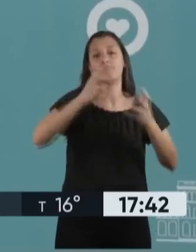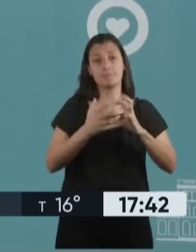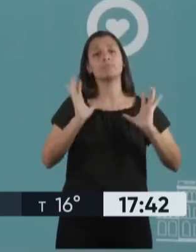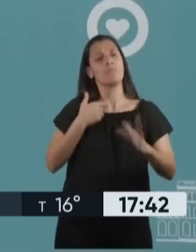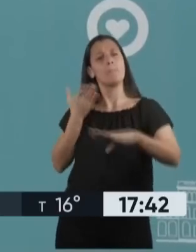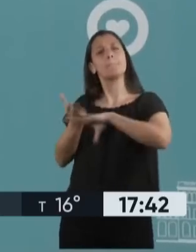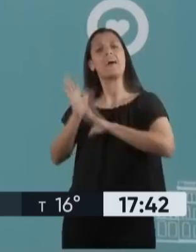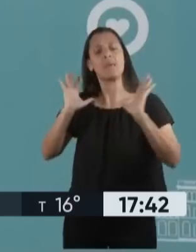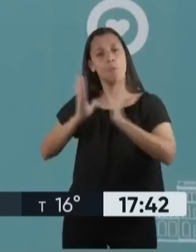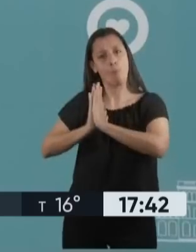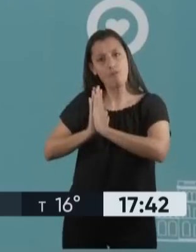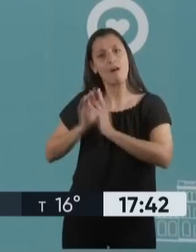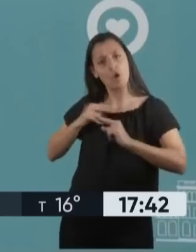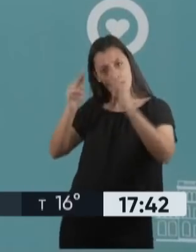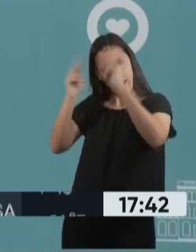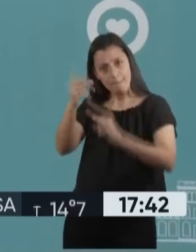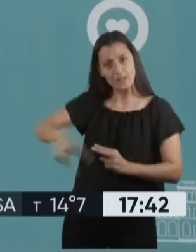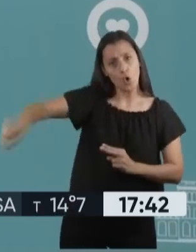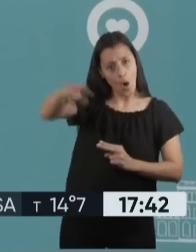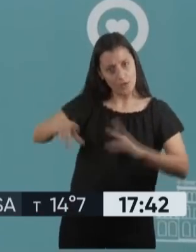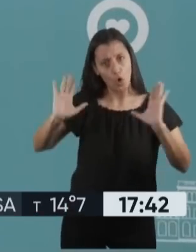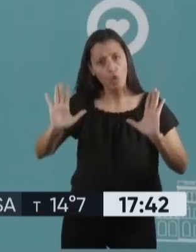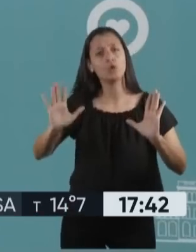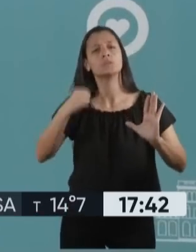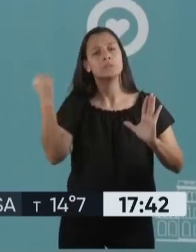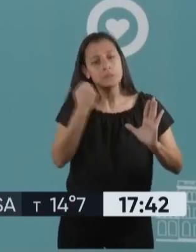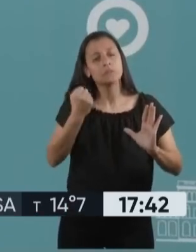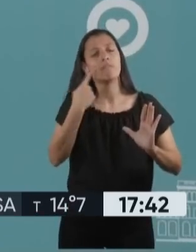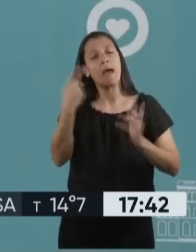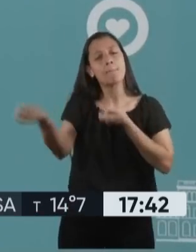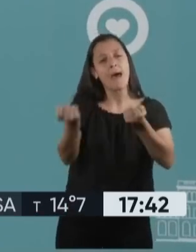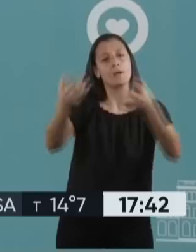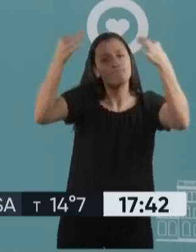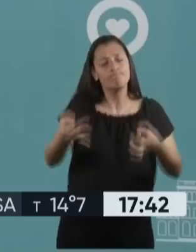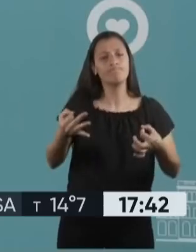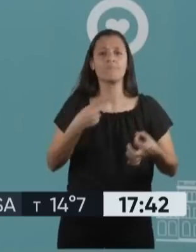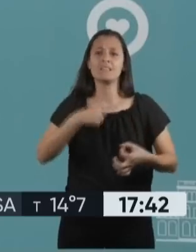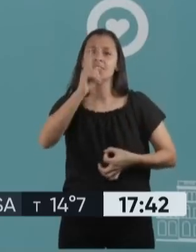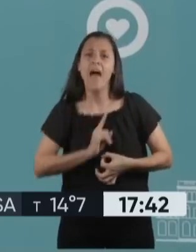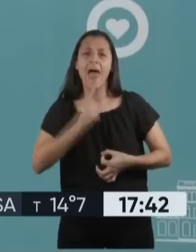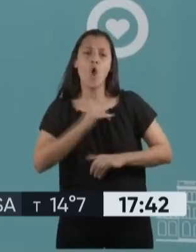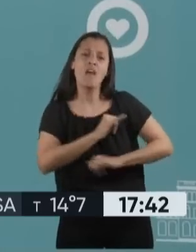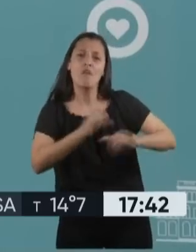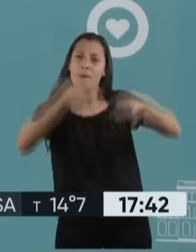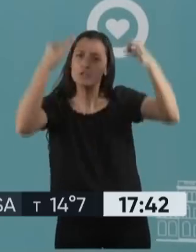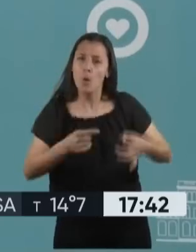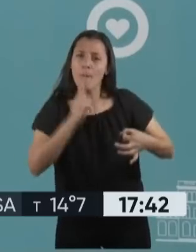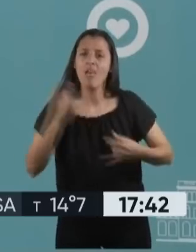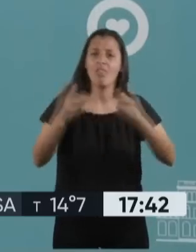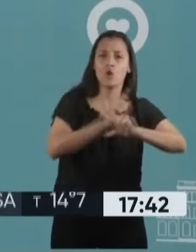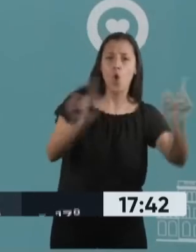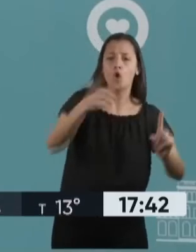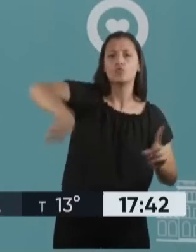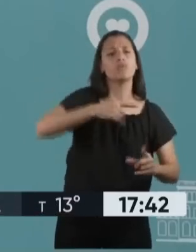pedimos, respetuosamente, encarecidamente, es que tratemos de manejarnos sensatamente, con información, con serenidad, con